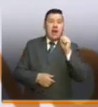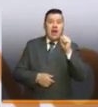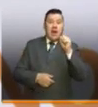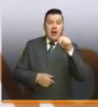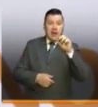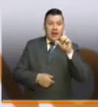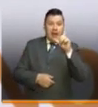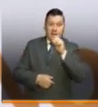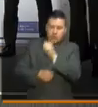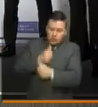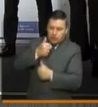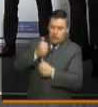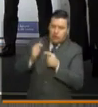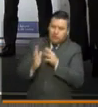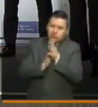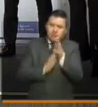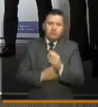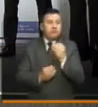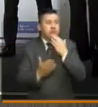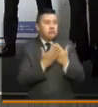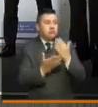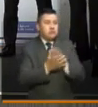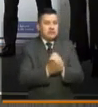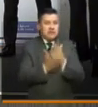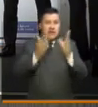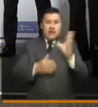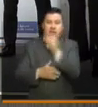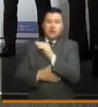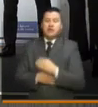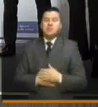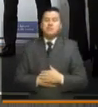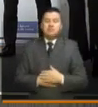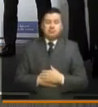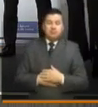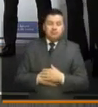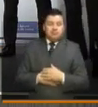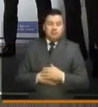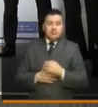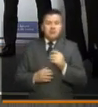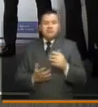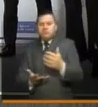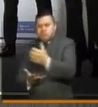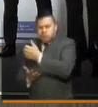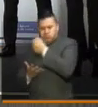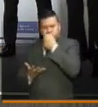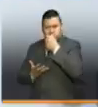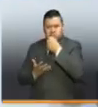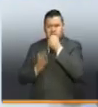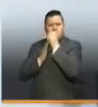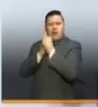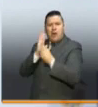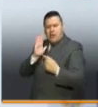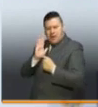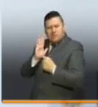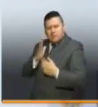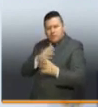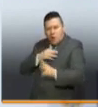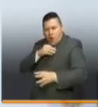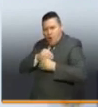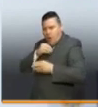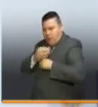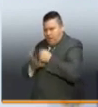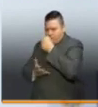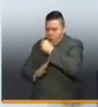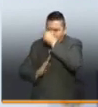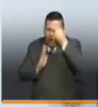nacional muchas gracias diego saludes a todos el programa de ingreso solidario busca completar la